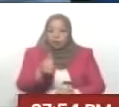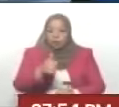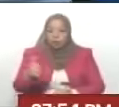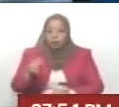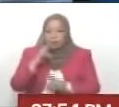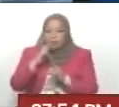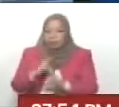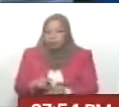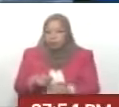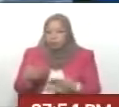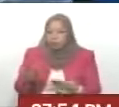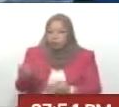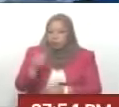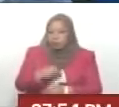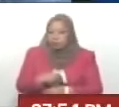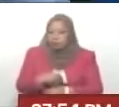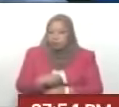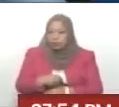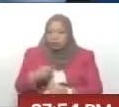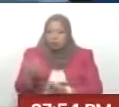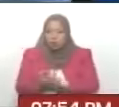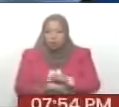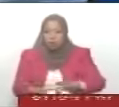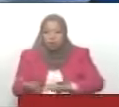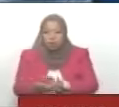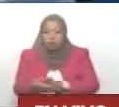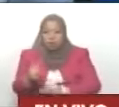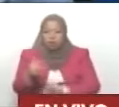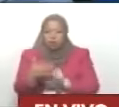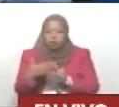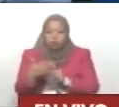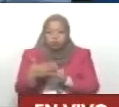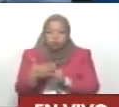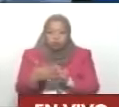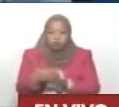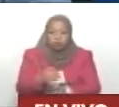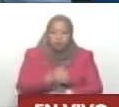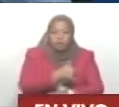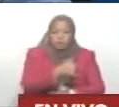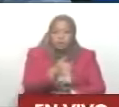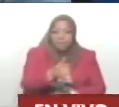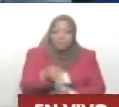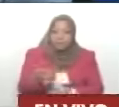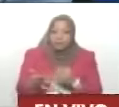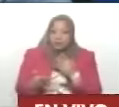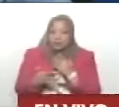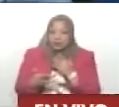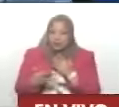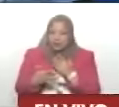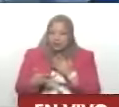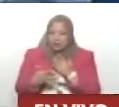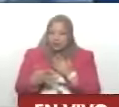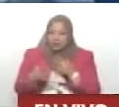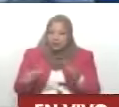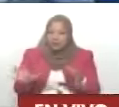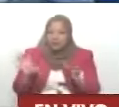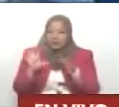respuesta. Para cada problema una solución. Innovación. Tecnología.